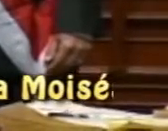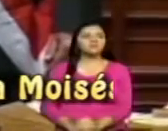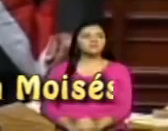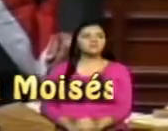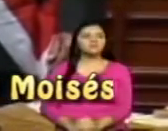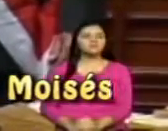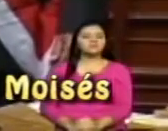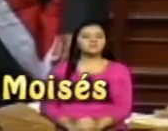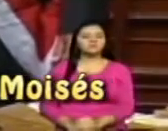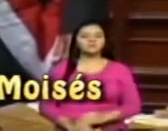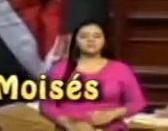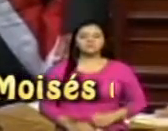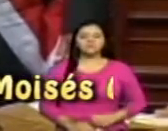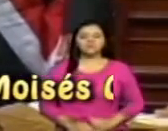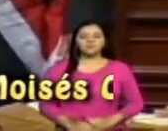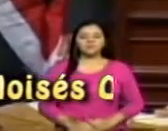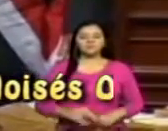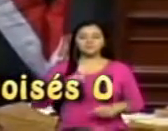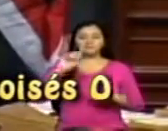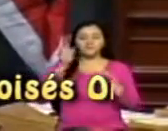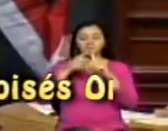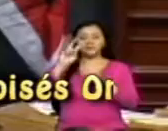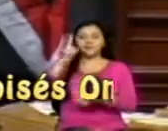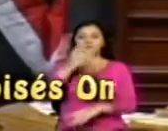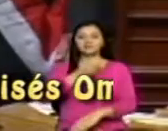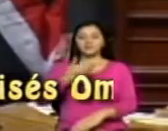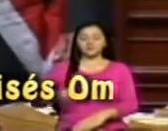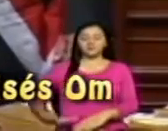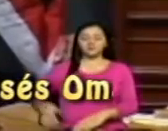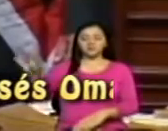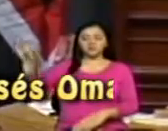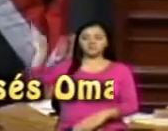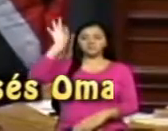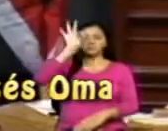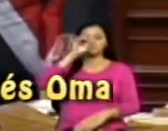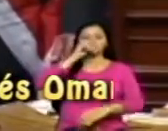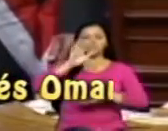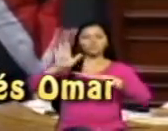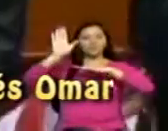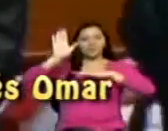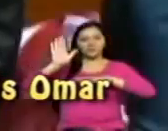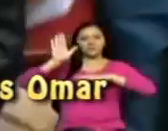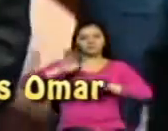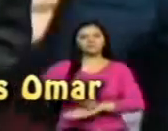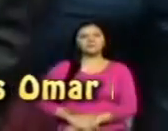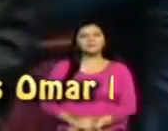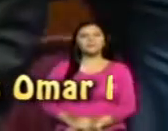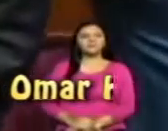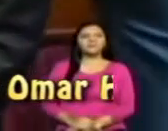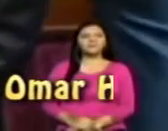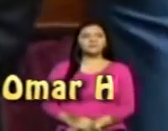Cornejo, primer vicepresidente electo de la República, para prestar el juramento de ley.